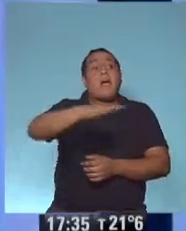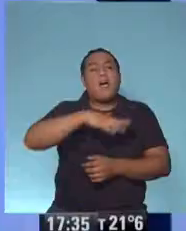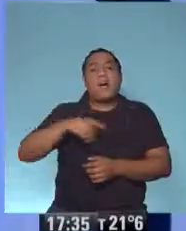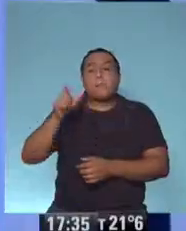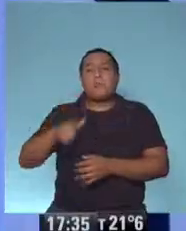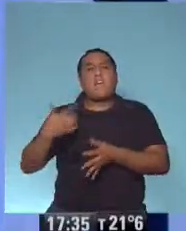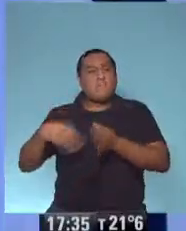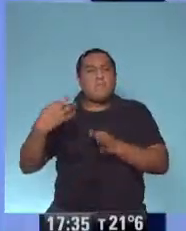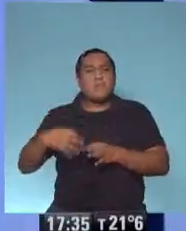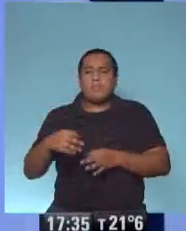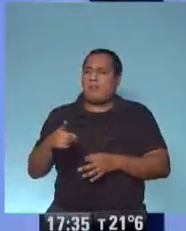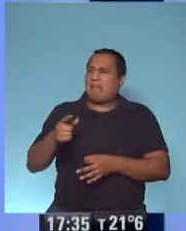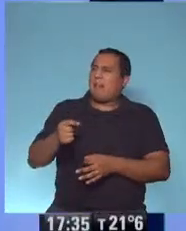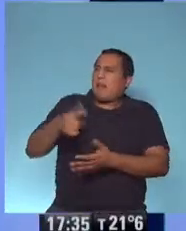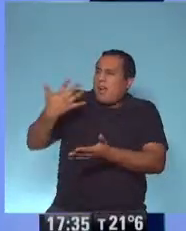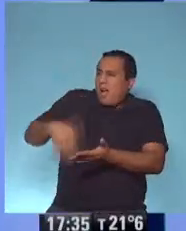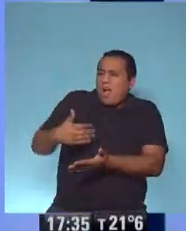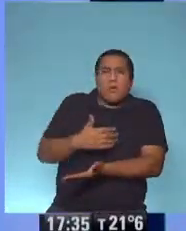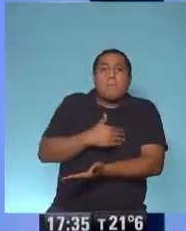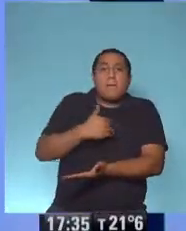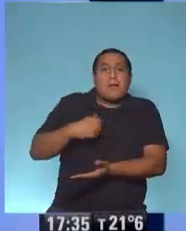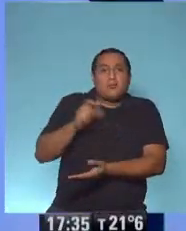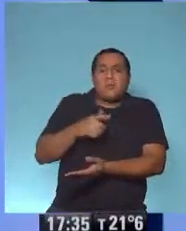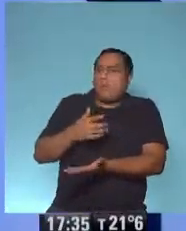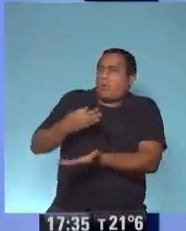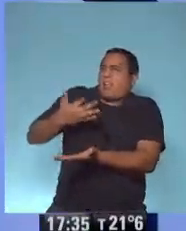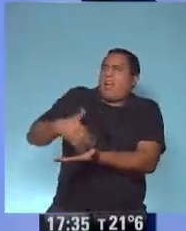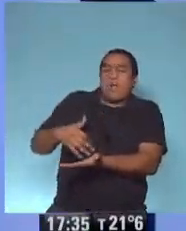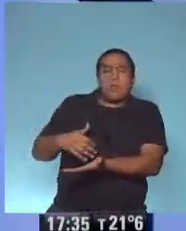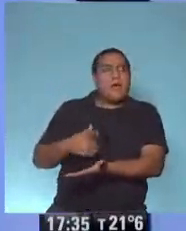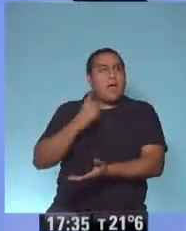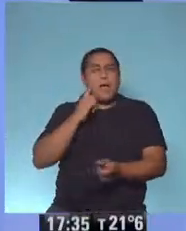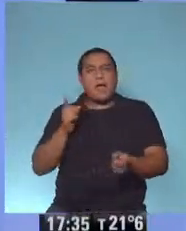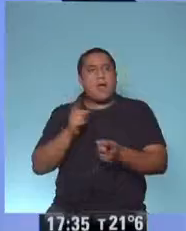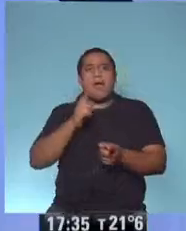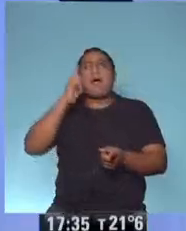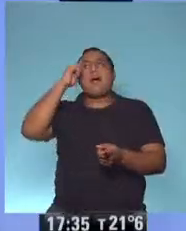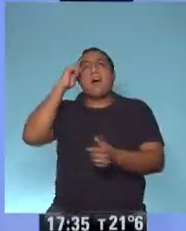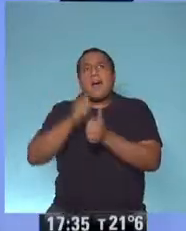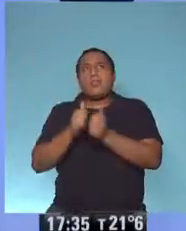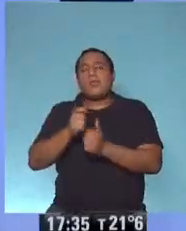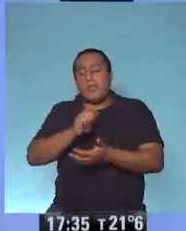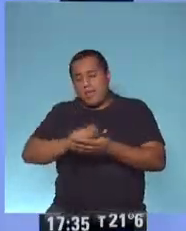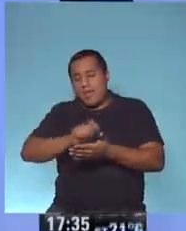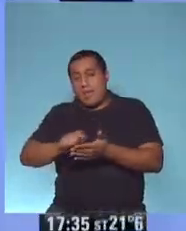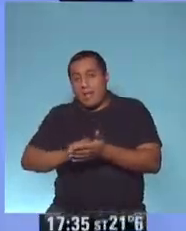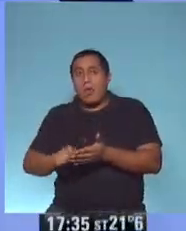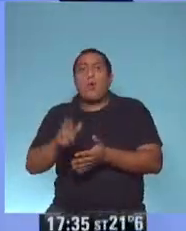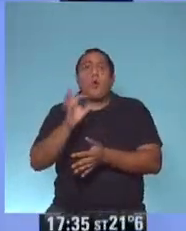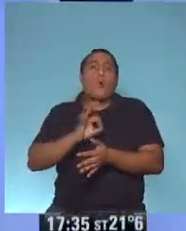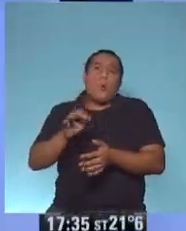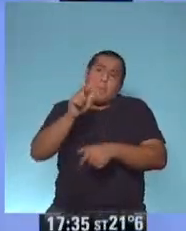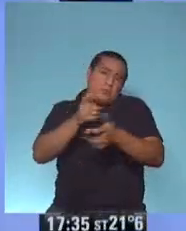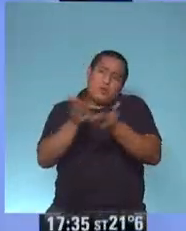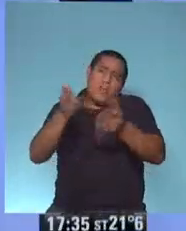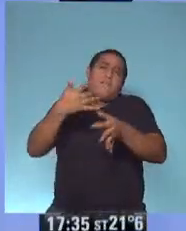dice, ay, qué caro que vende esto. Pueden inventar una historia parecida. Exacto. Podemos jugar con todos los vendedores que